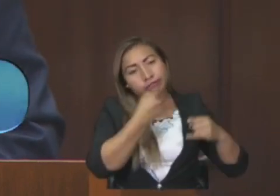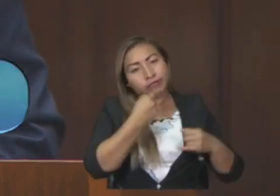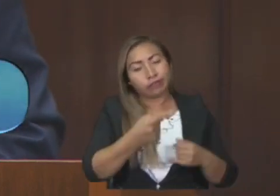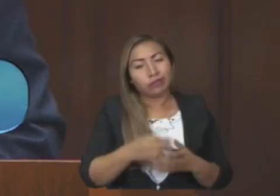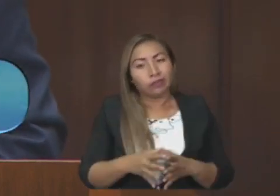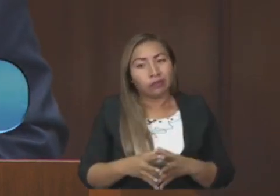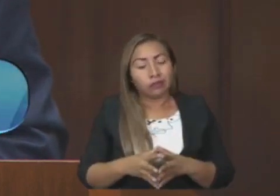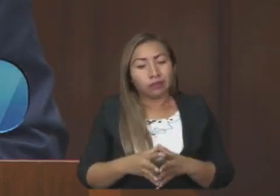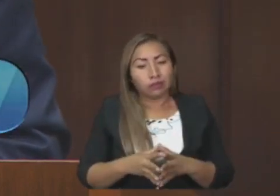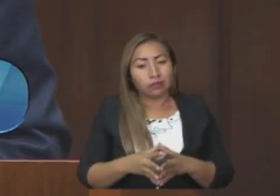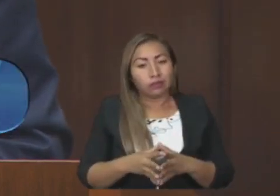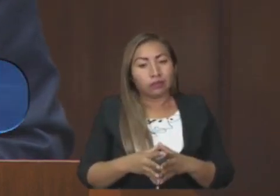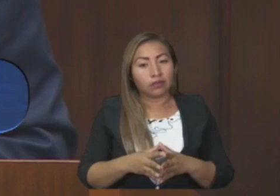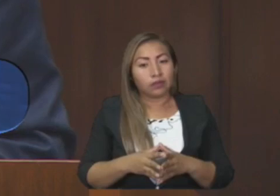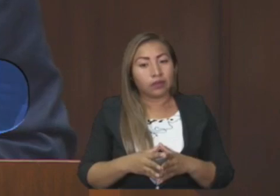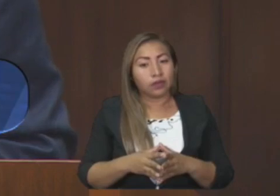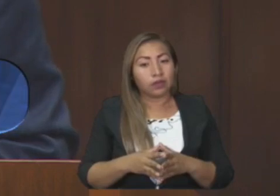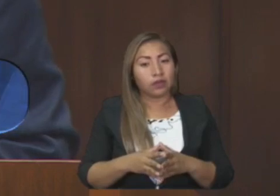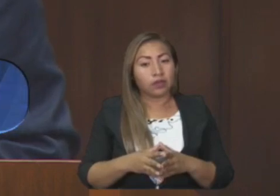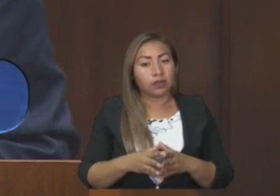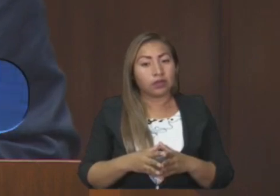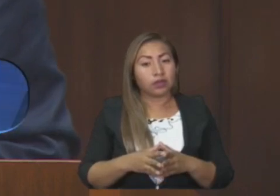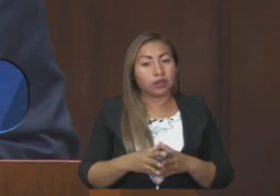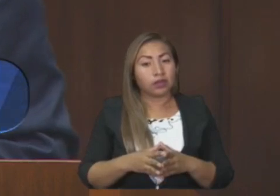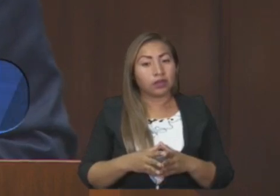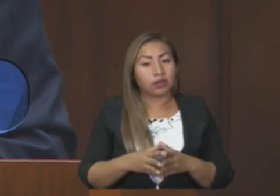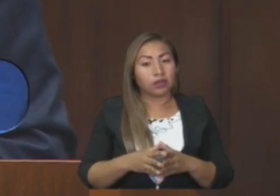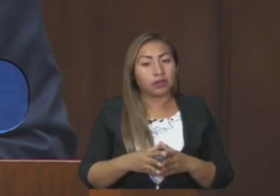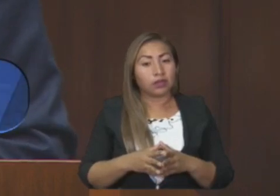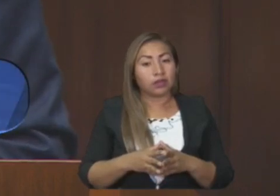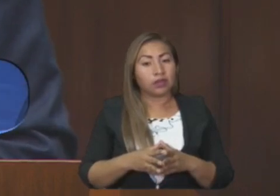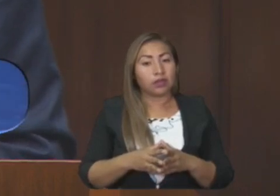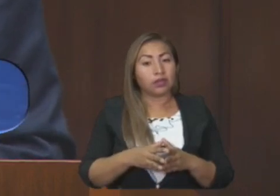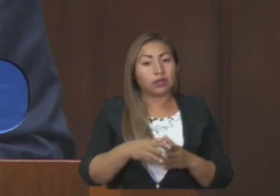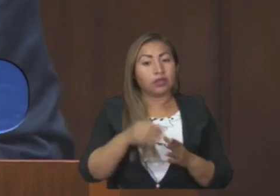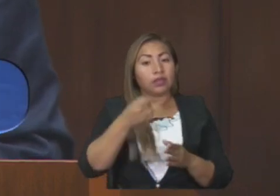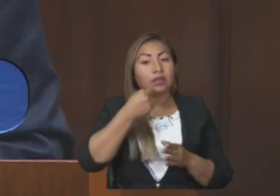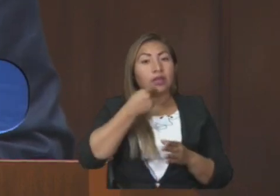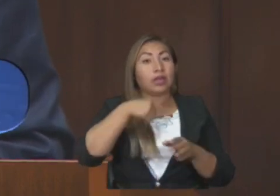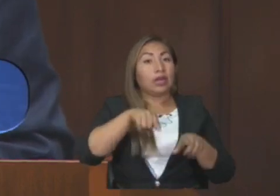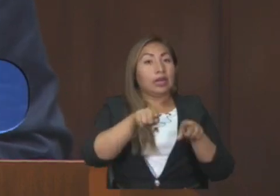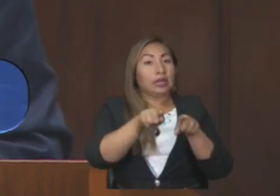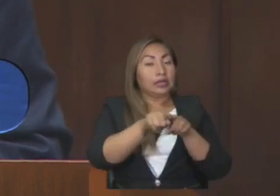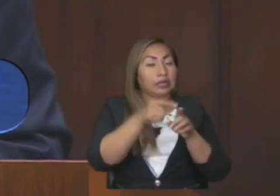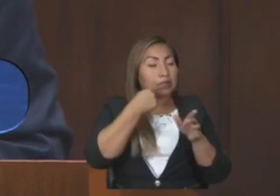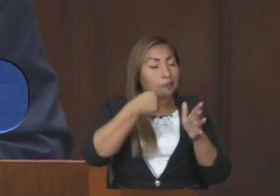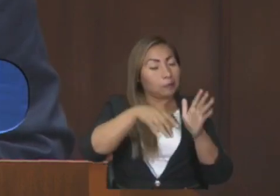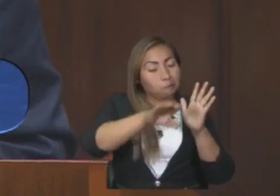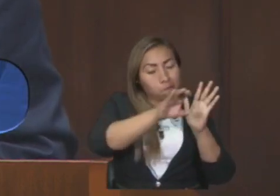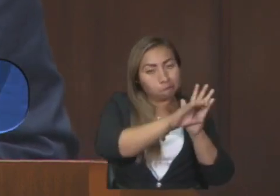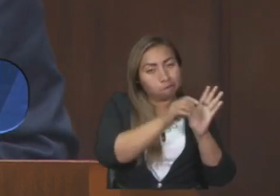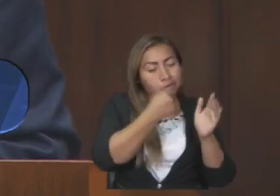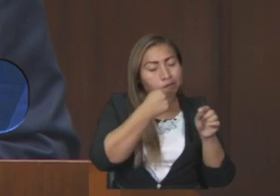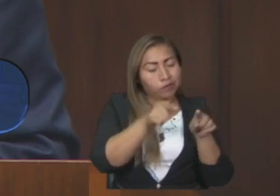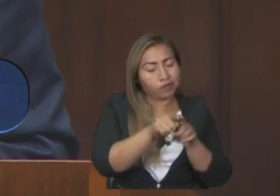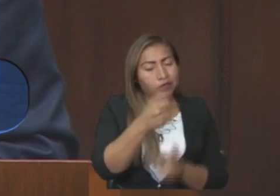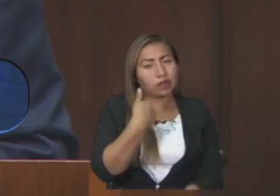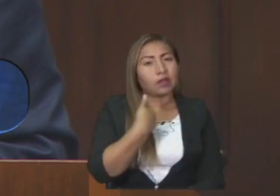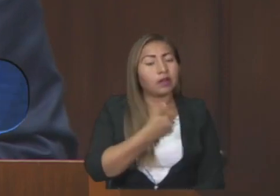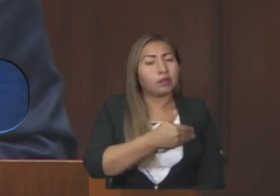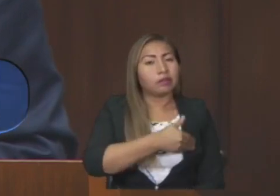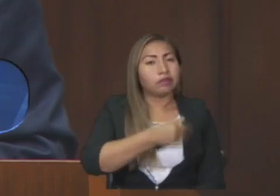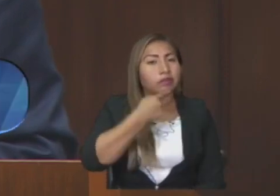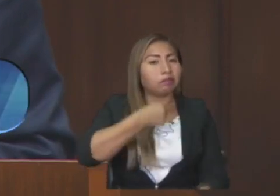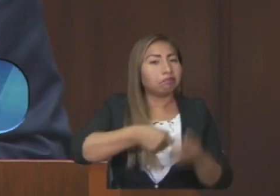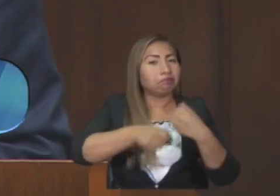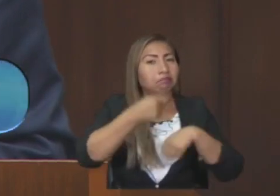En base a esta instrucción y de conformidad con lo dispuesto en el Código de Recursos Minerales, el Ministerio de Comercio e Industria